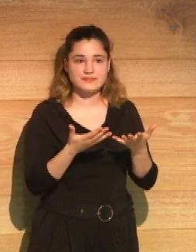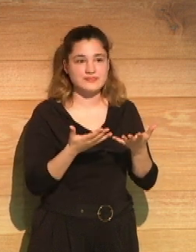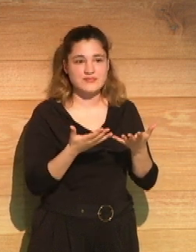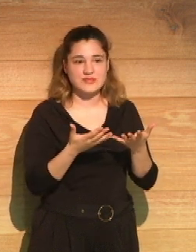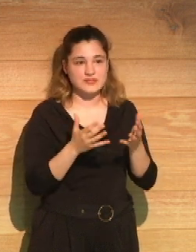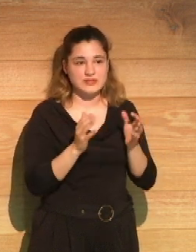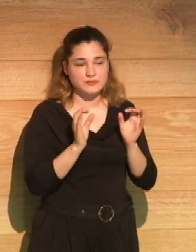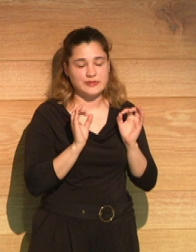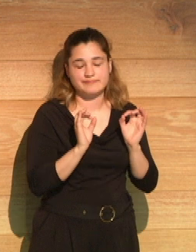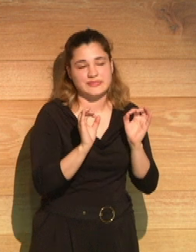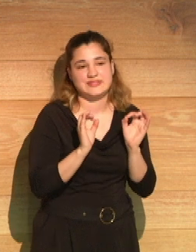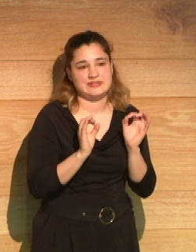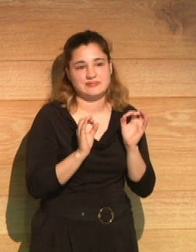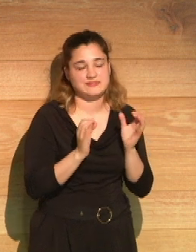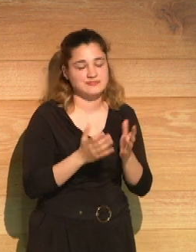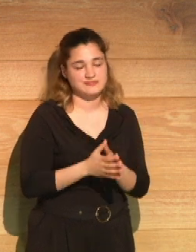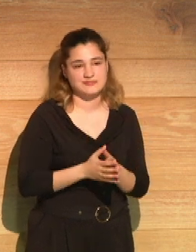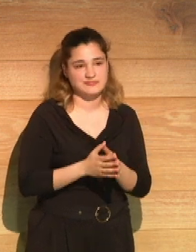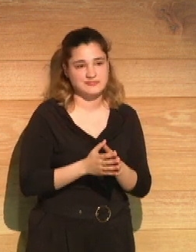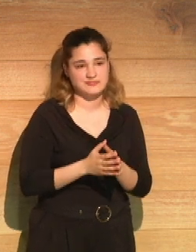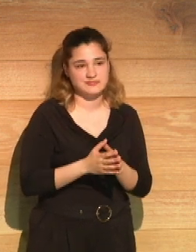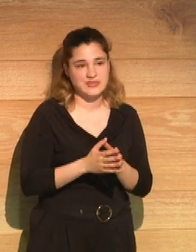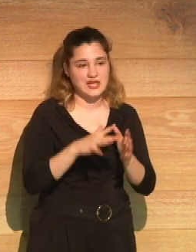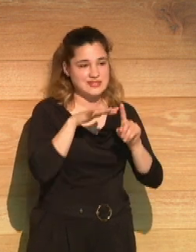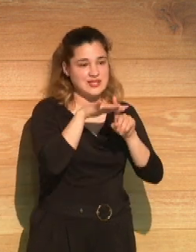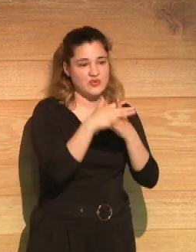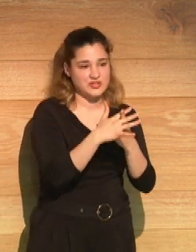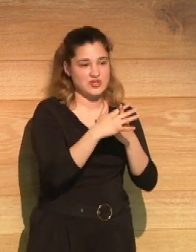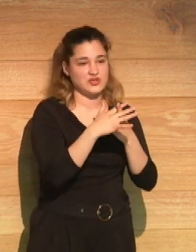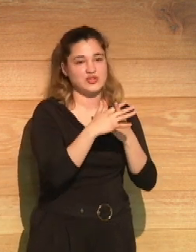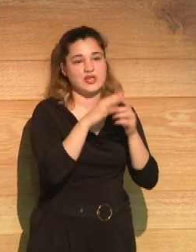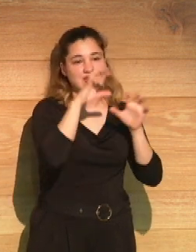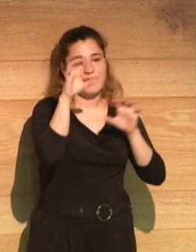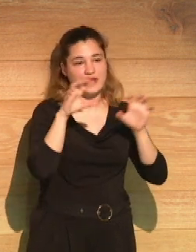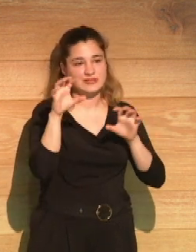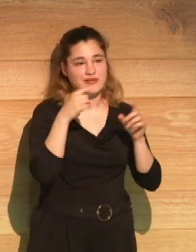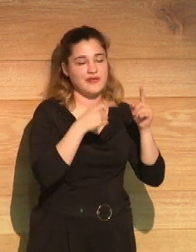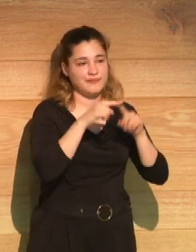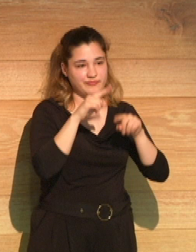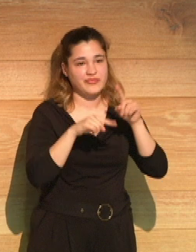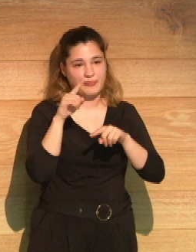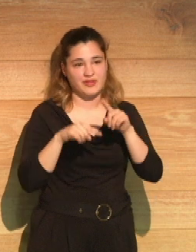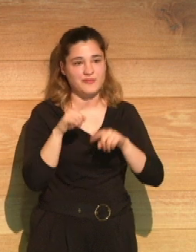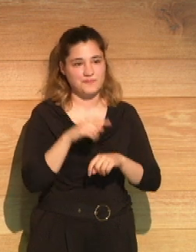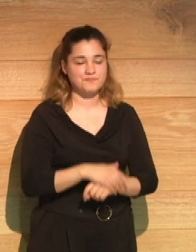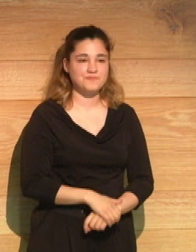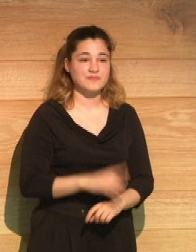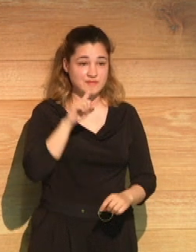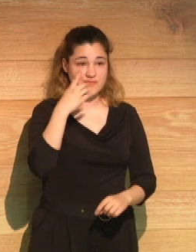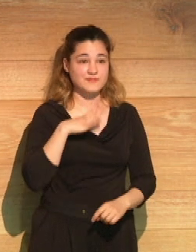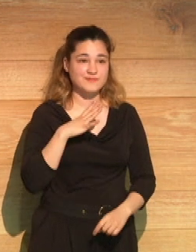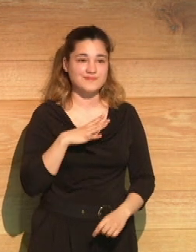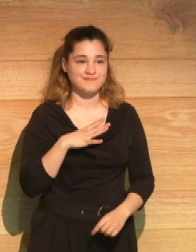particular. Depende básicamente de las situaciones de cada país. A ver si vamos a la siguiente, por favor.